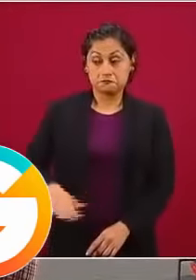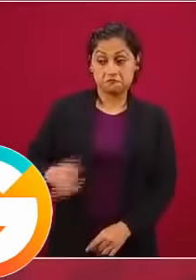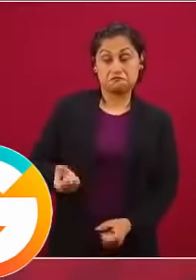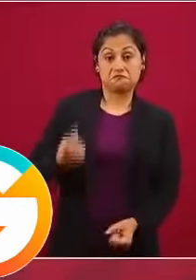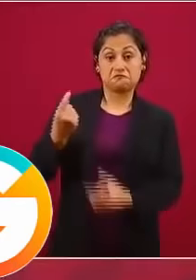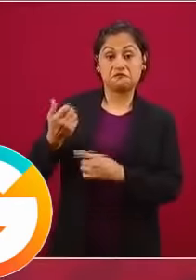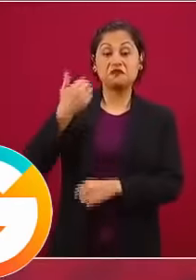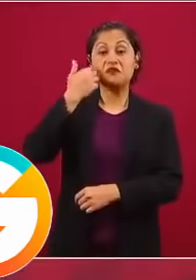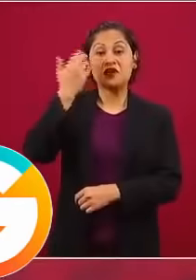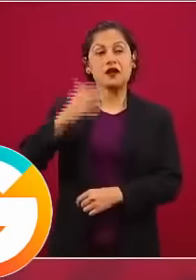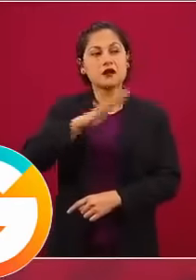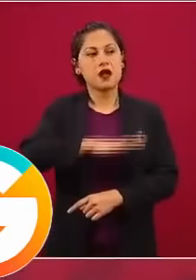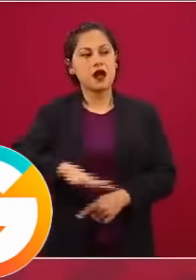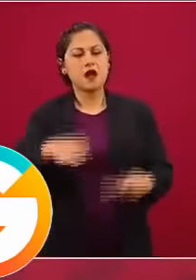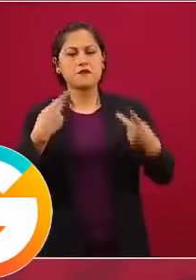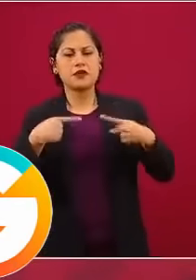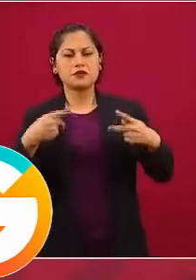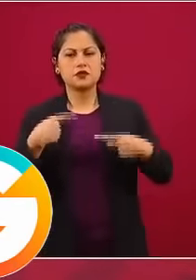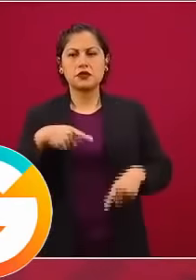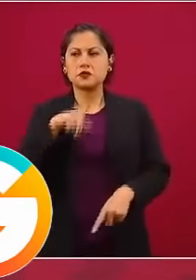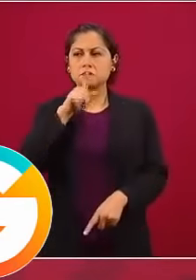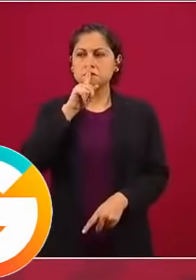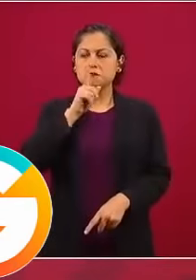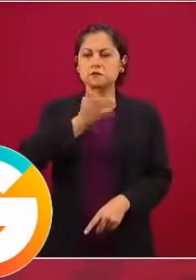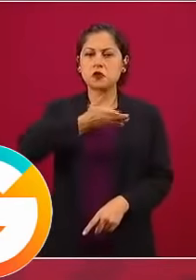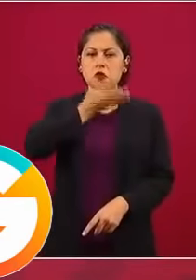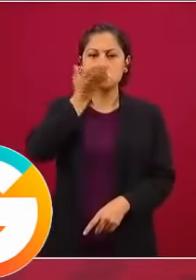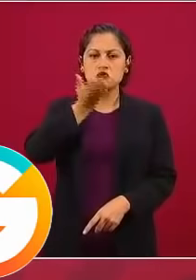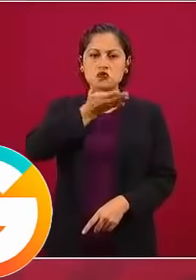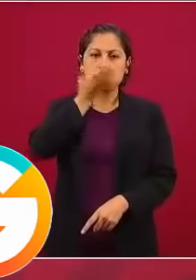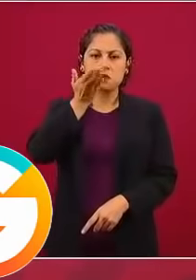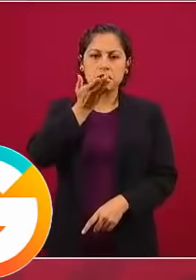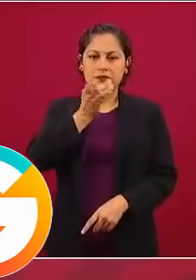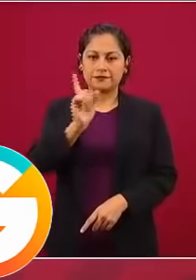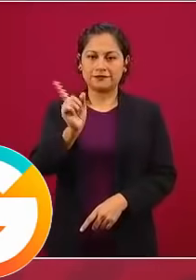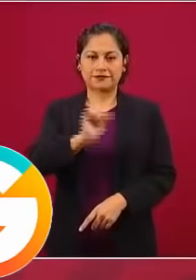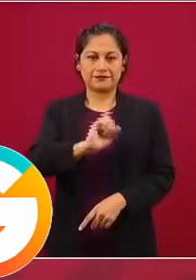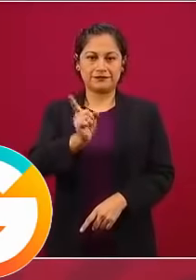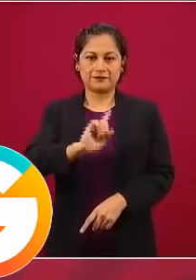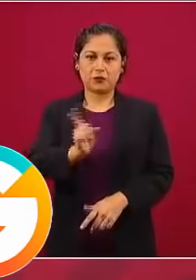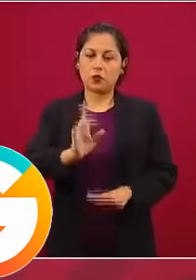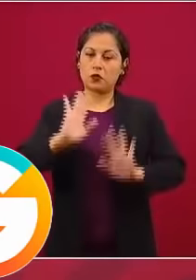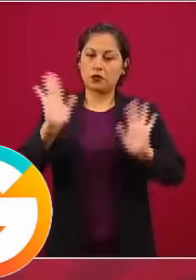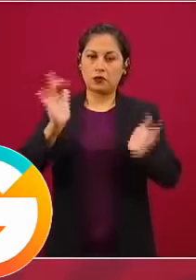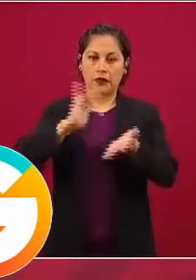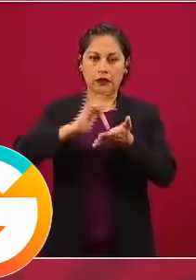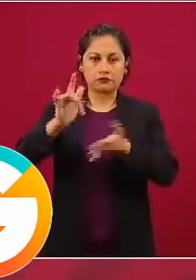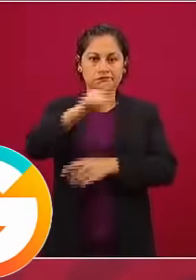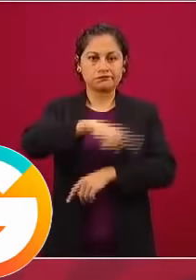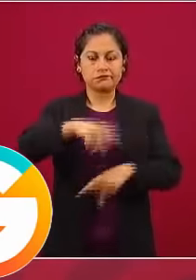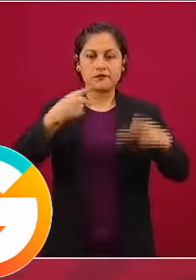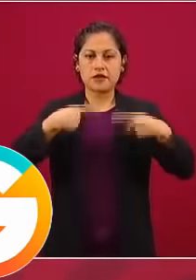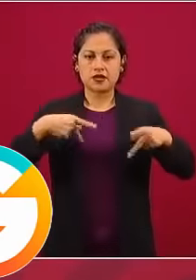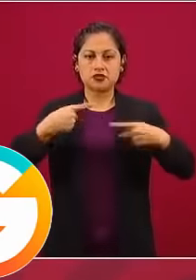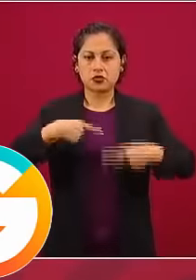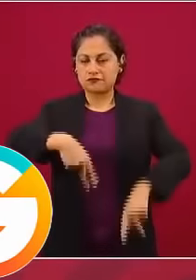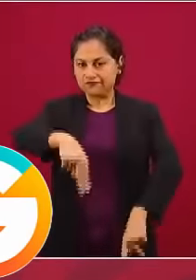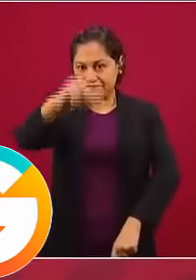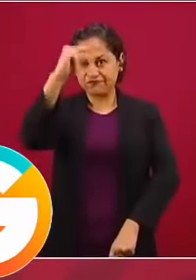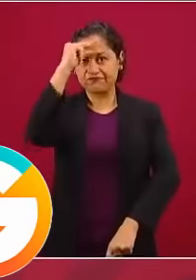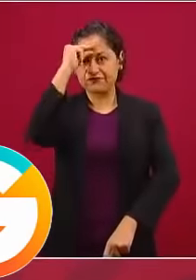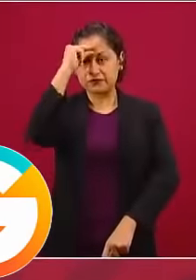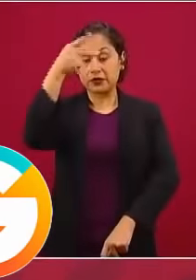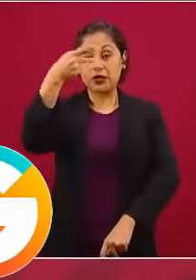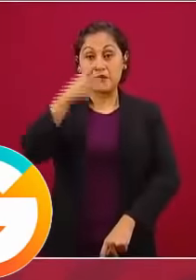muy honesto nuestro pueblo, pero querían que se estableciera la máxima de que el que